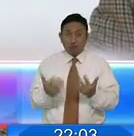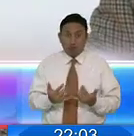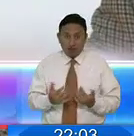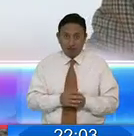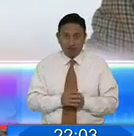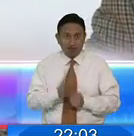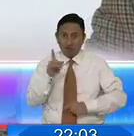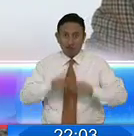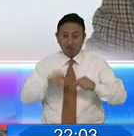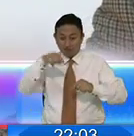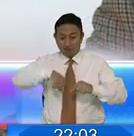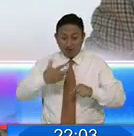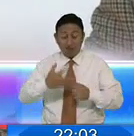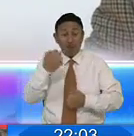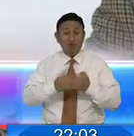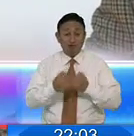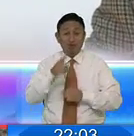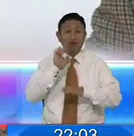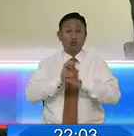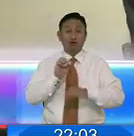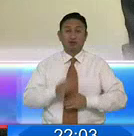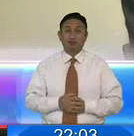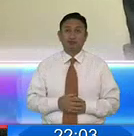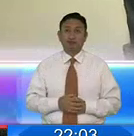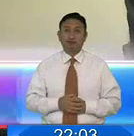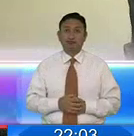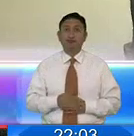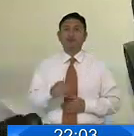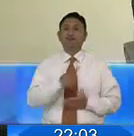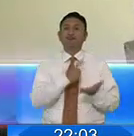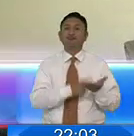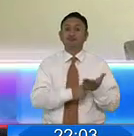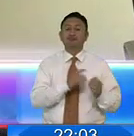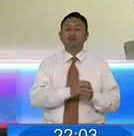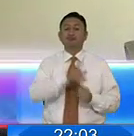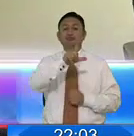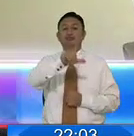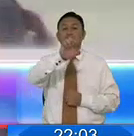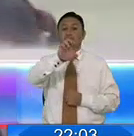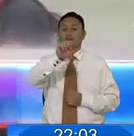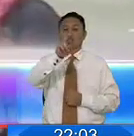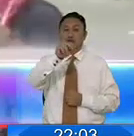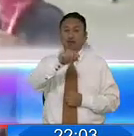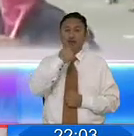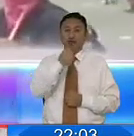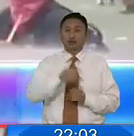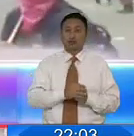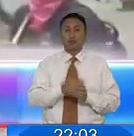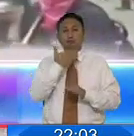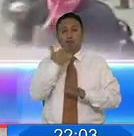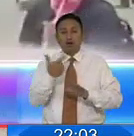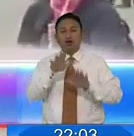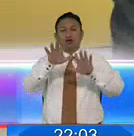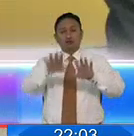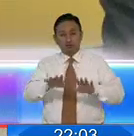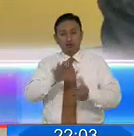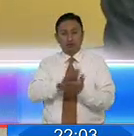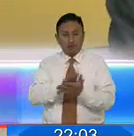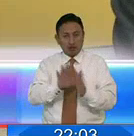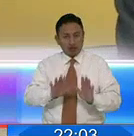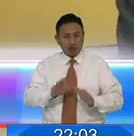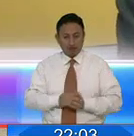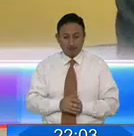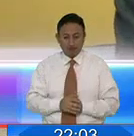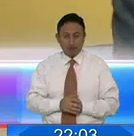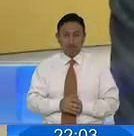causado un inmenso daño al ecuador el analista político león espinoza se inclina por tratar de bajar los ánimos creo que los puntos